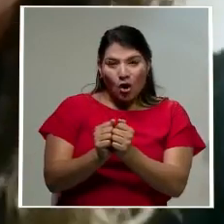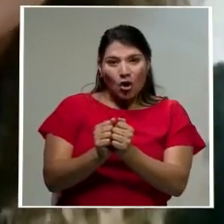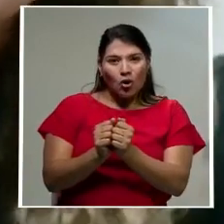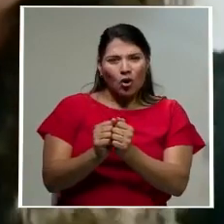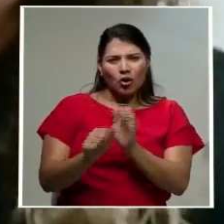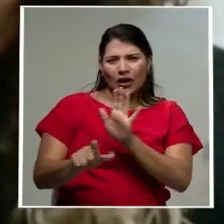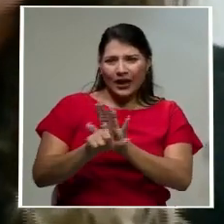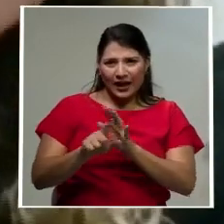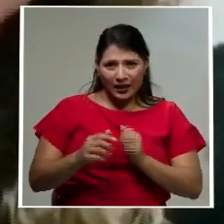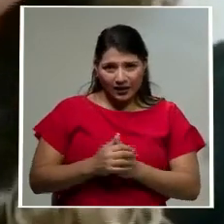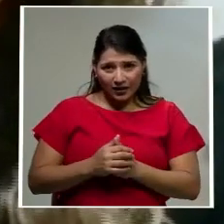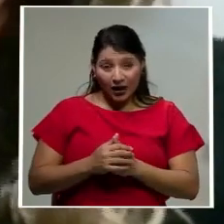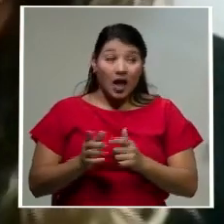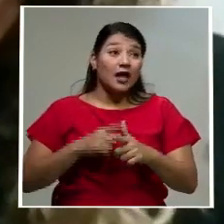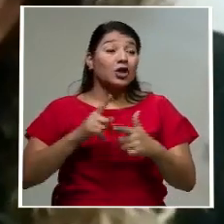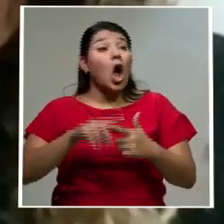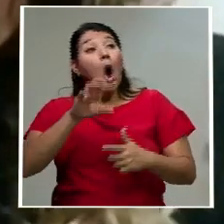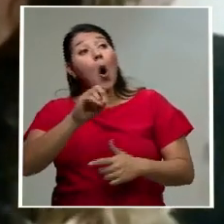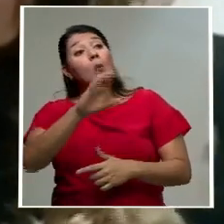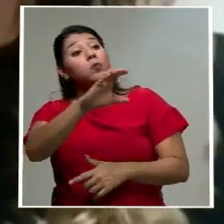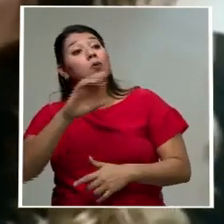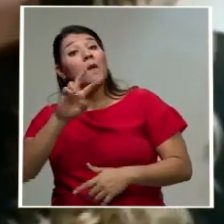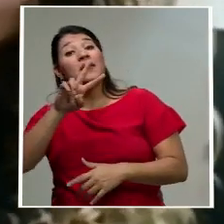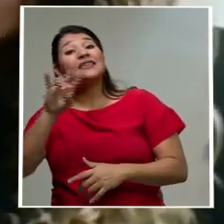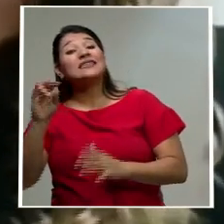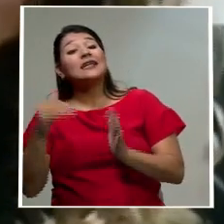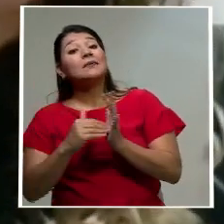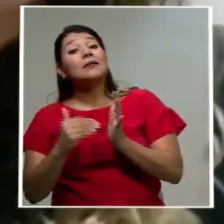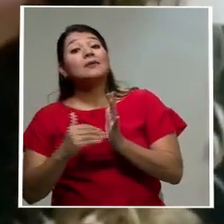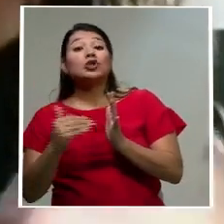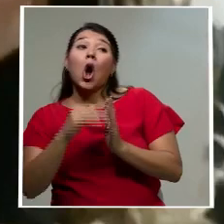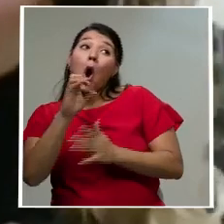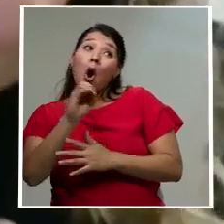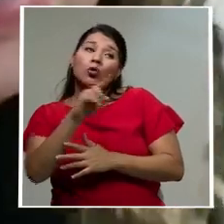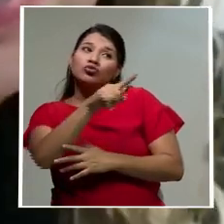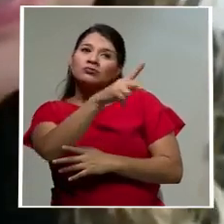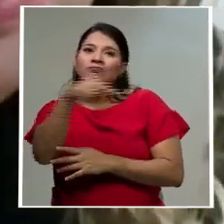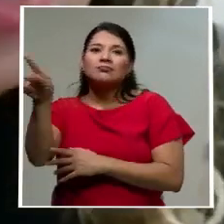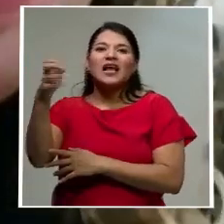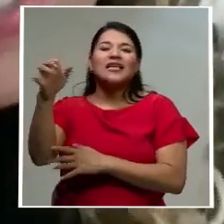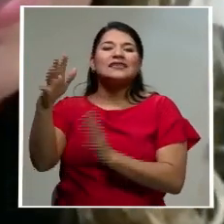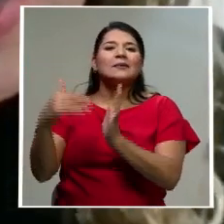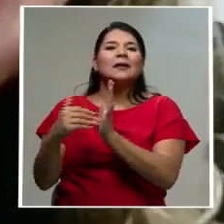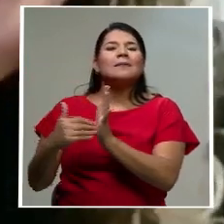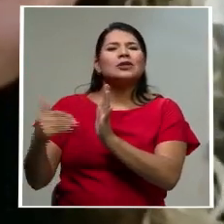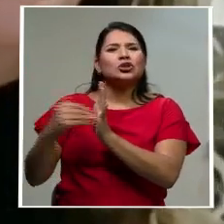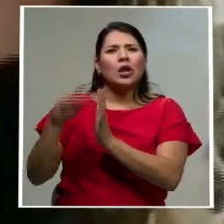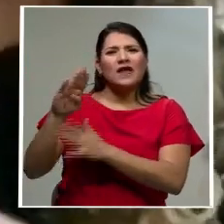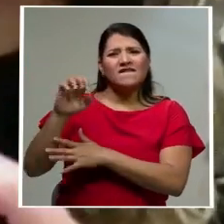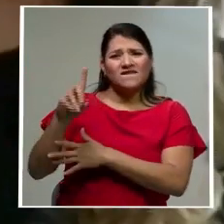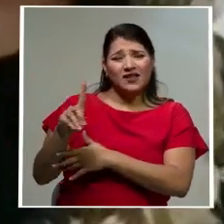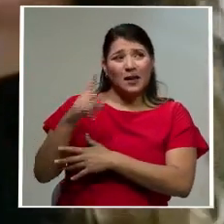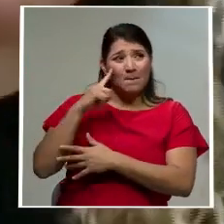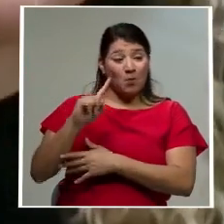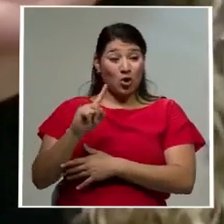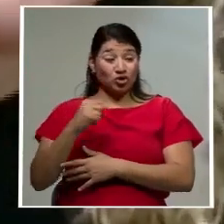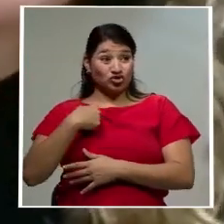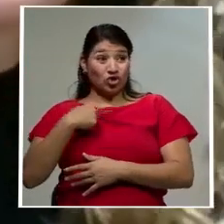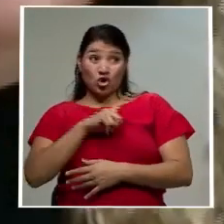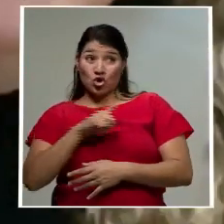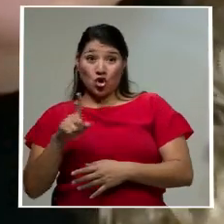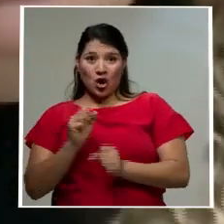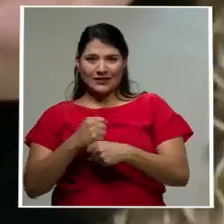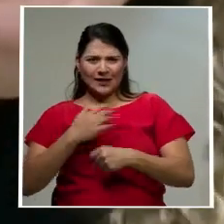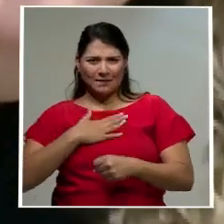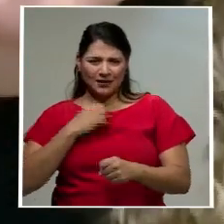igual forma van a tener que pagar 15.000 millones al BID por lo que yo no hice. Yo, Ministerio de Educación Pública, no se vale. O sea,